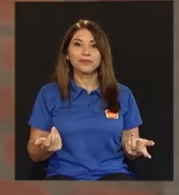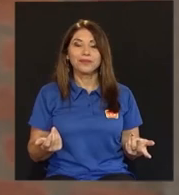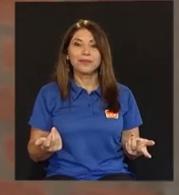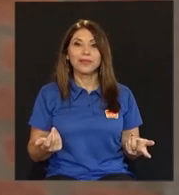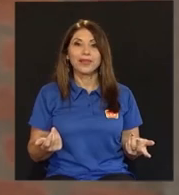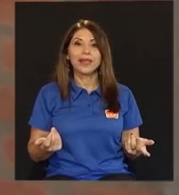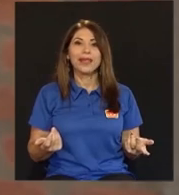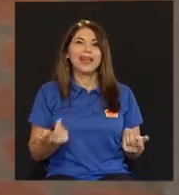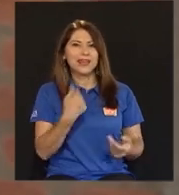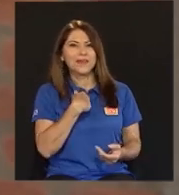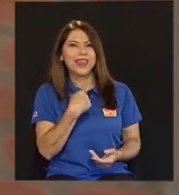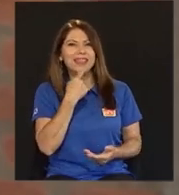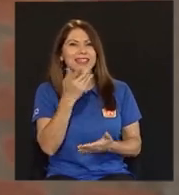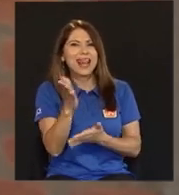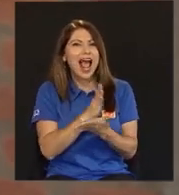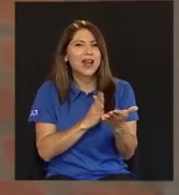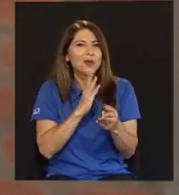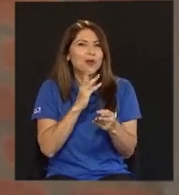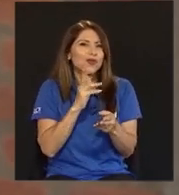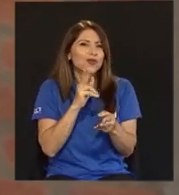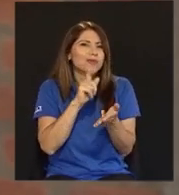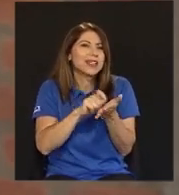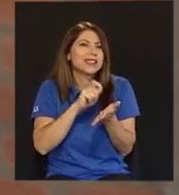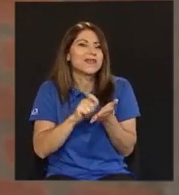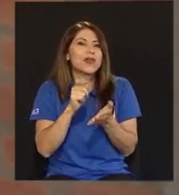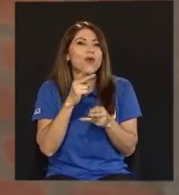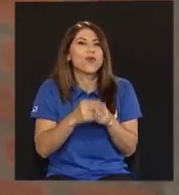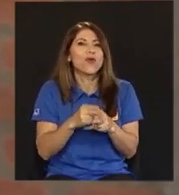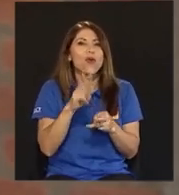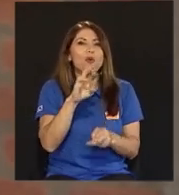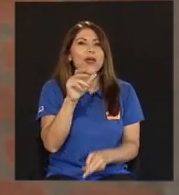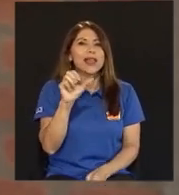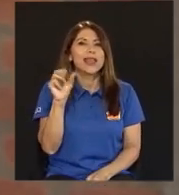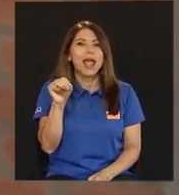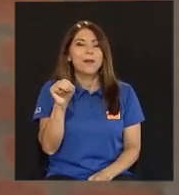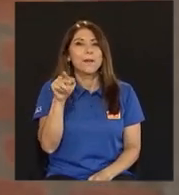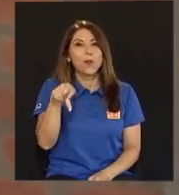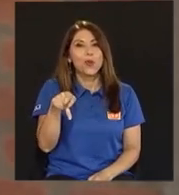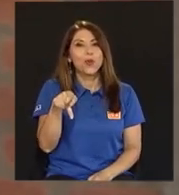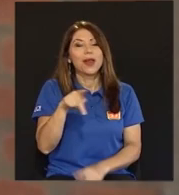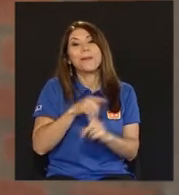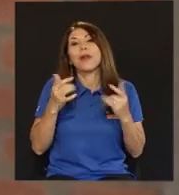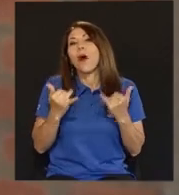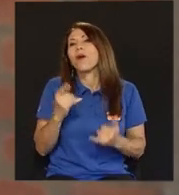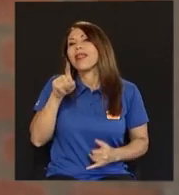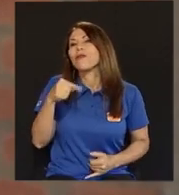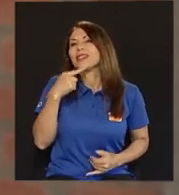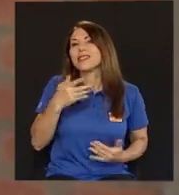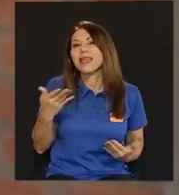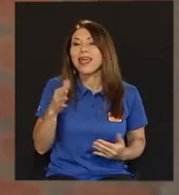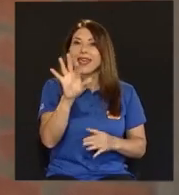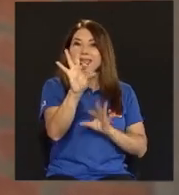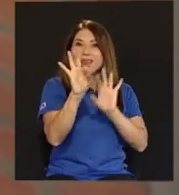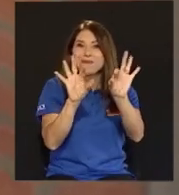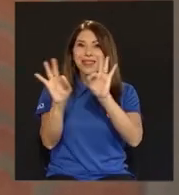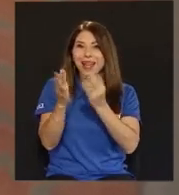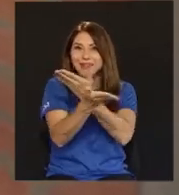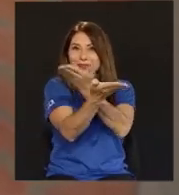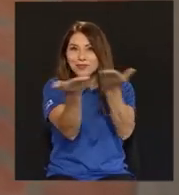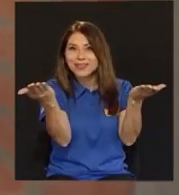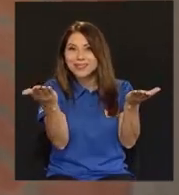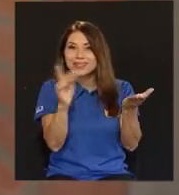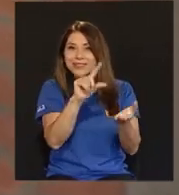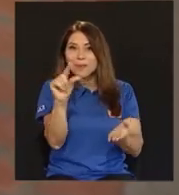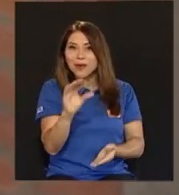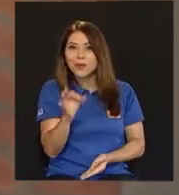iba a citar algo de William Poole, pero lo que tengo que citar ahora es invitar a las amigas y amigos a que la próxima semana,